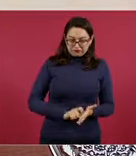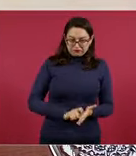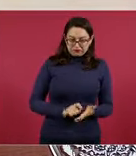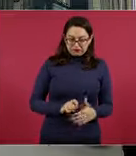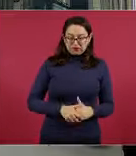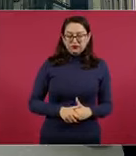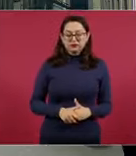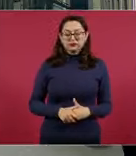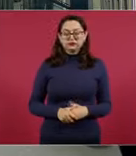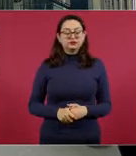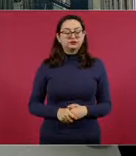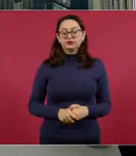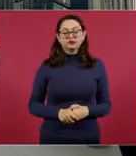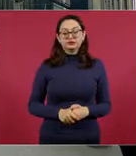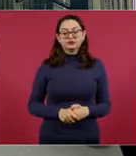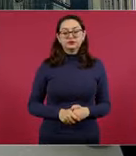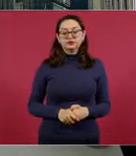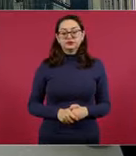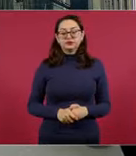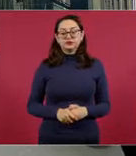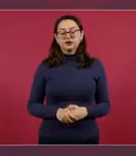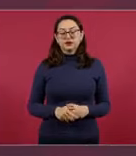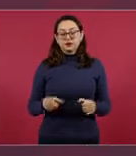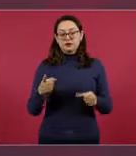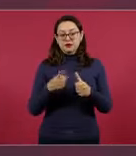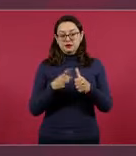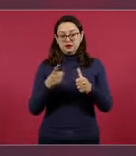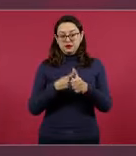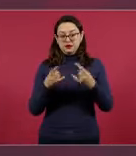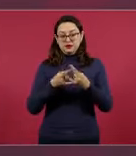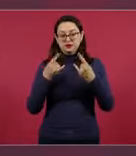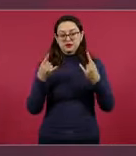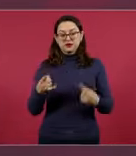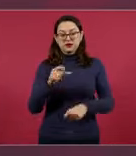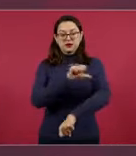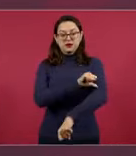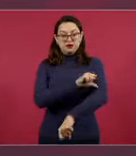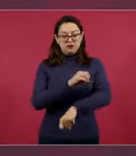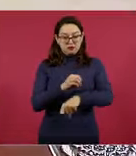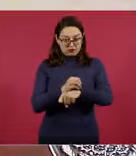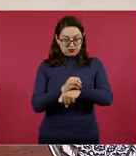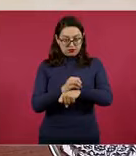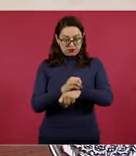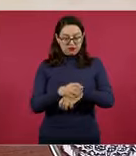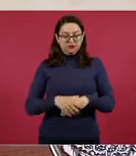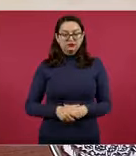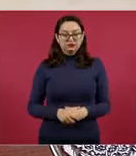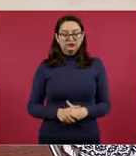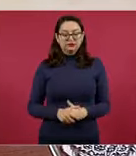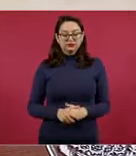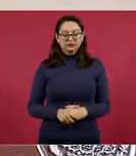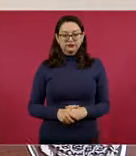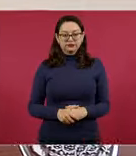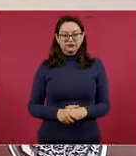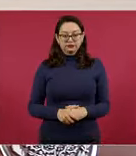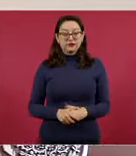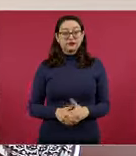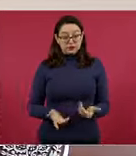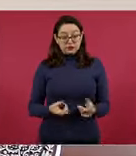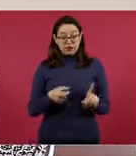No, es que empieza con Obregón diciendo que es muy buena la anécdota, que la contaba el